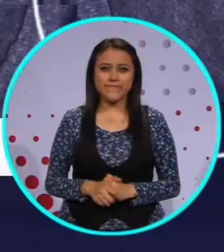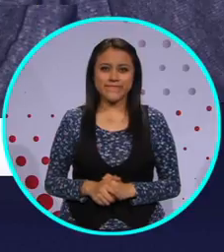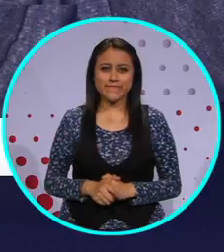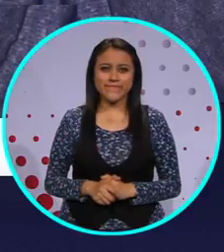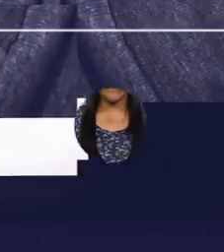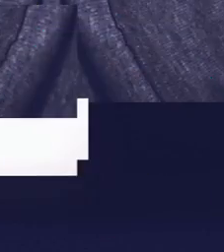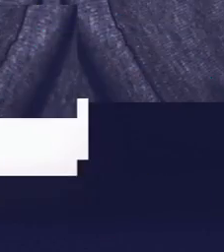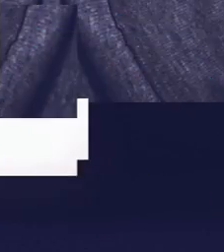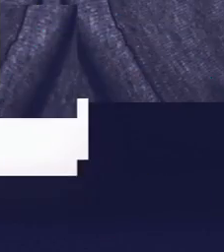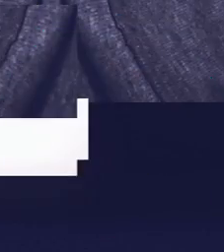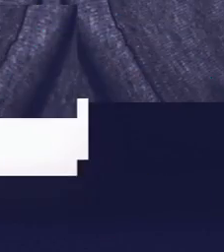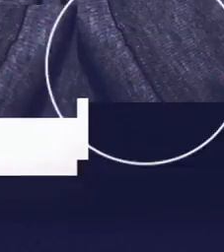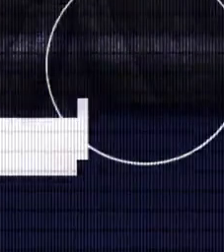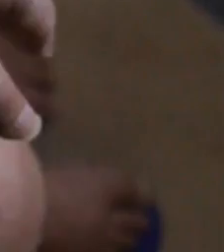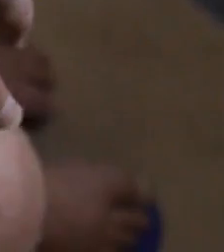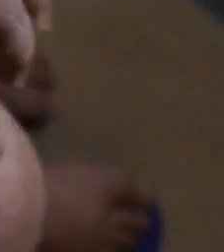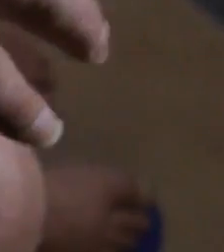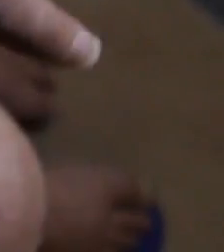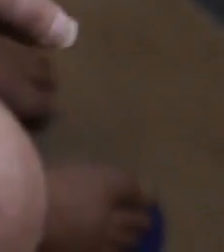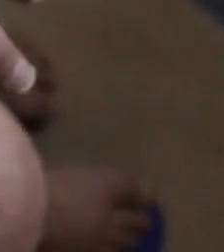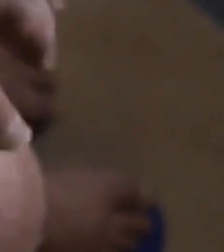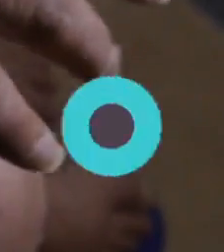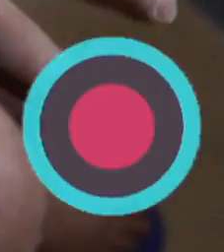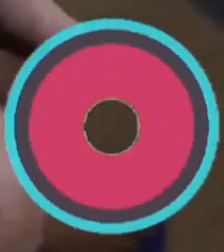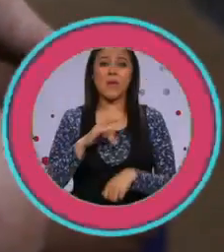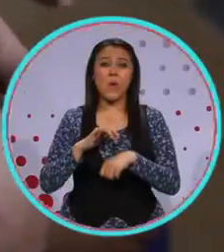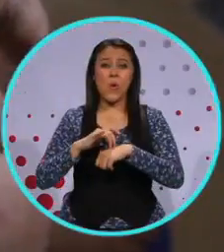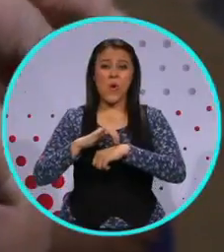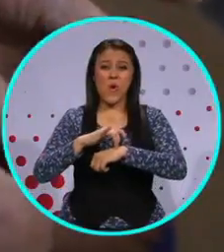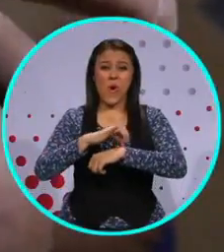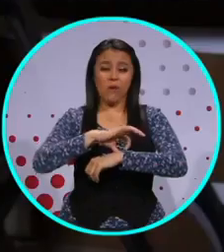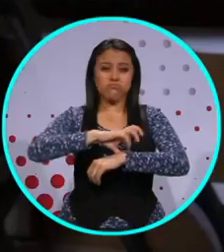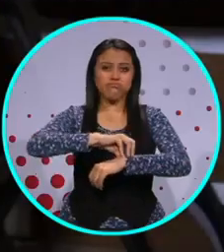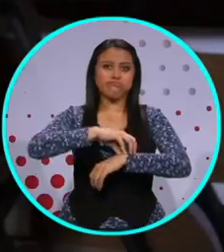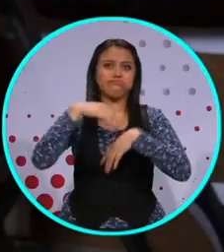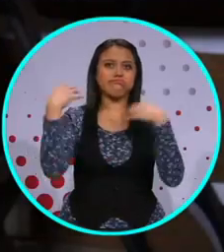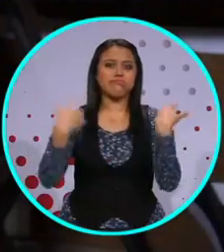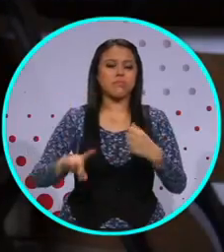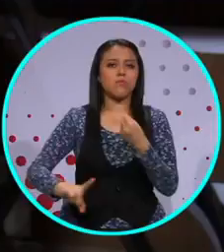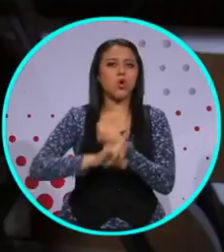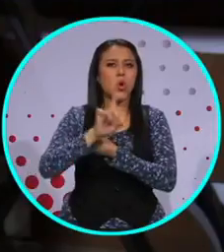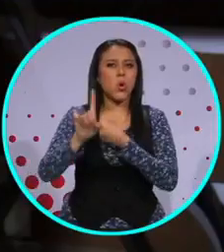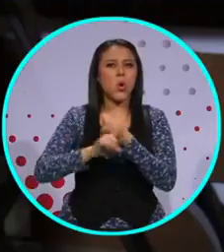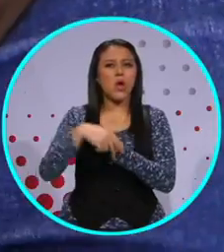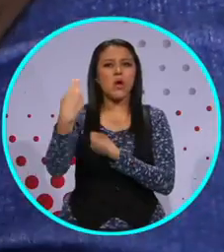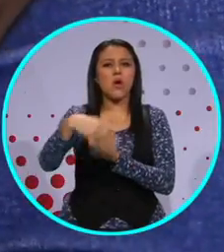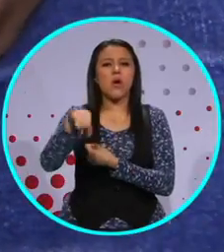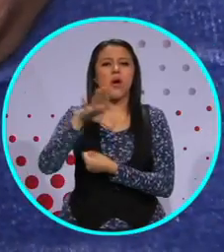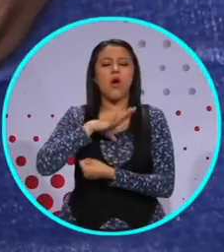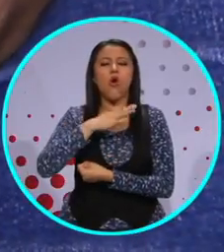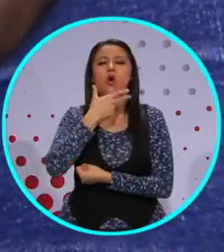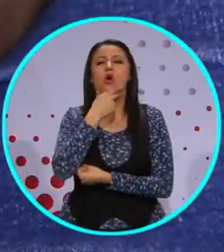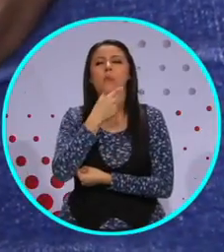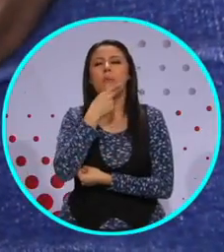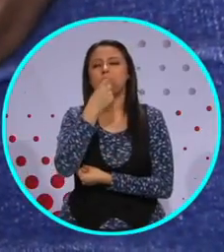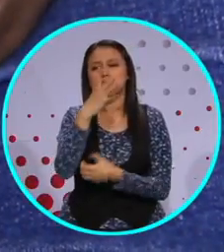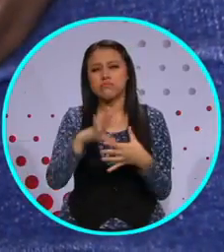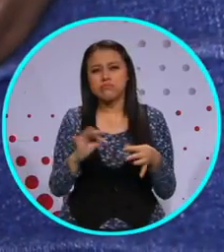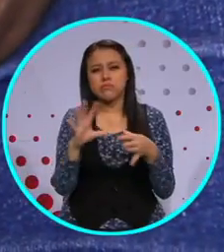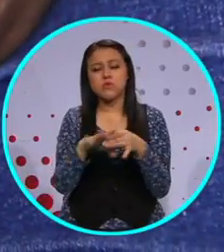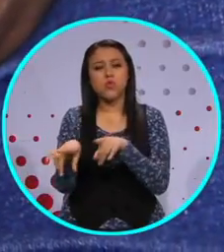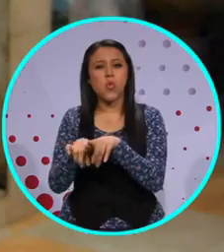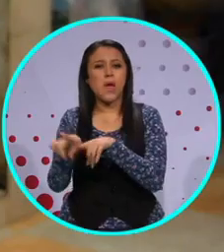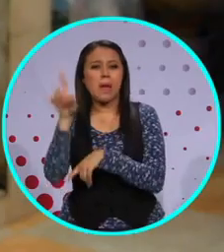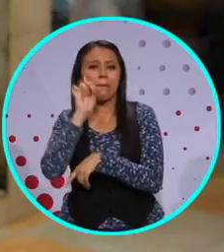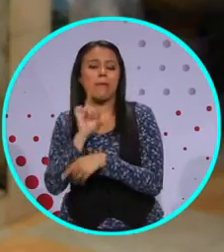ah la picadura de una araña se transformó en una pesadilla para este hombre así lo comenta una de sus